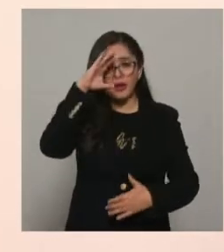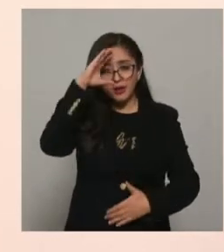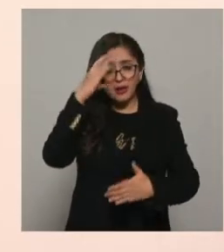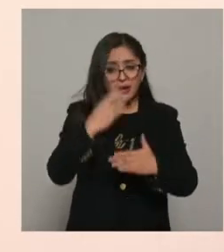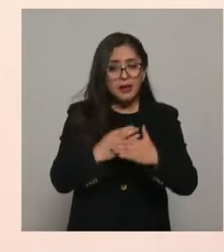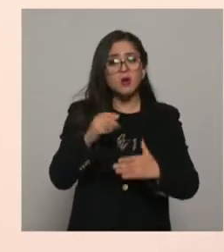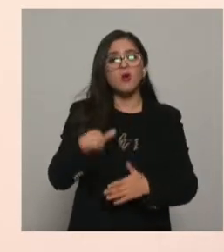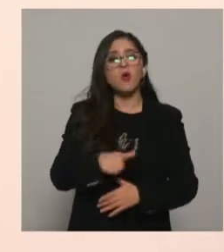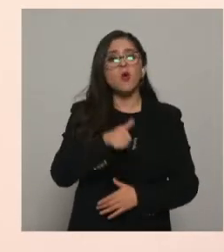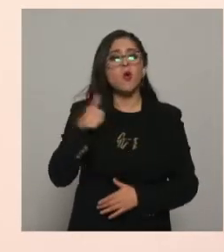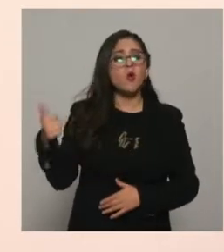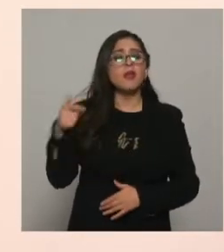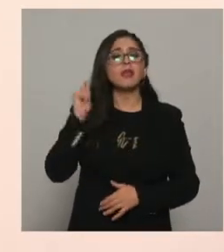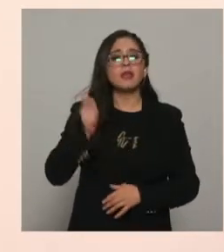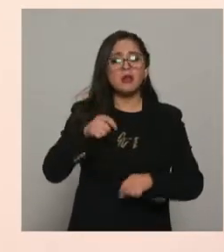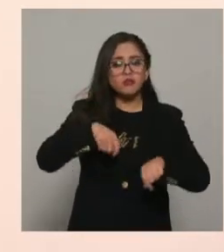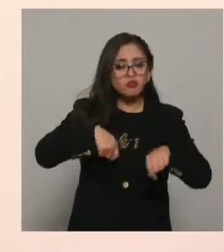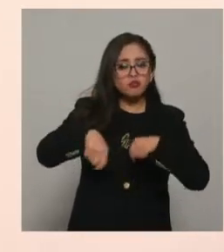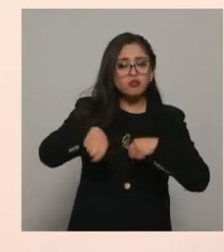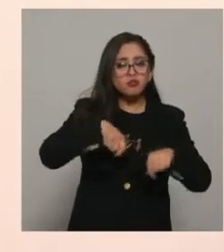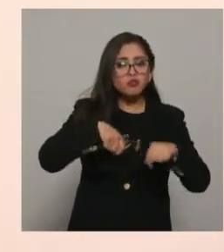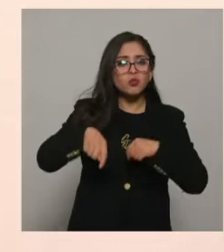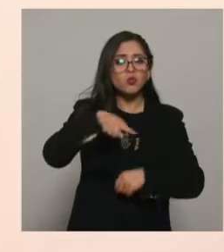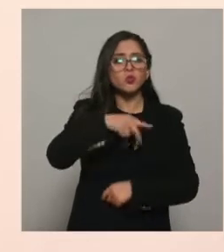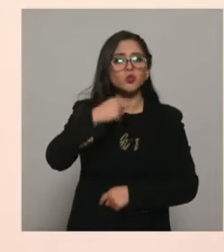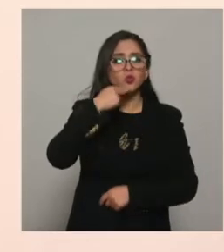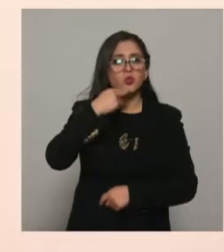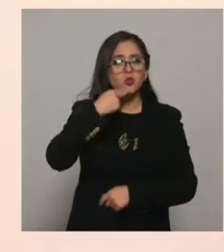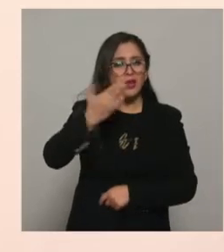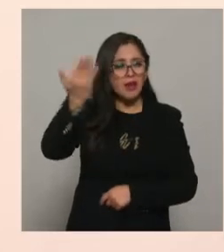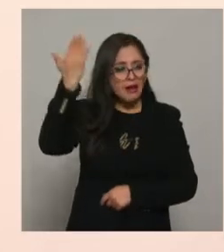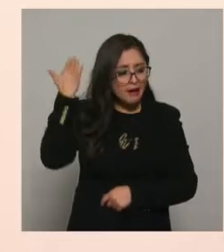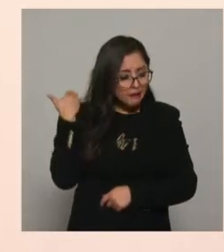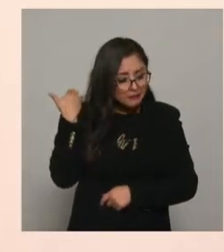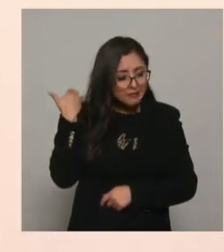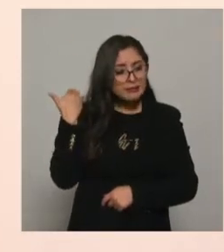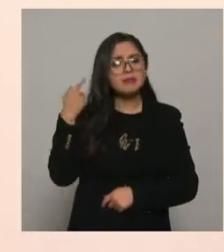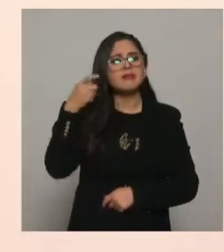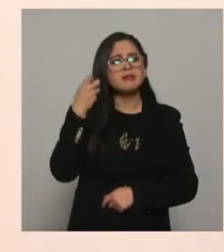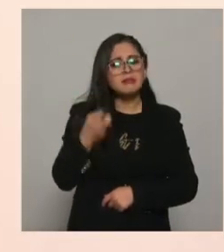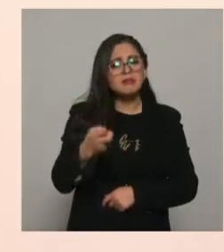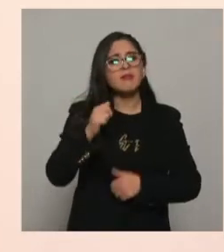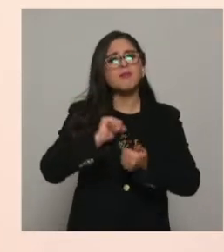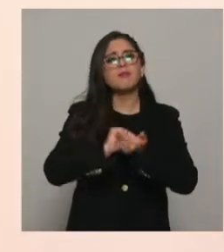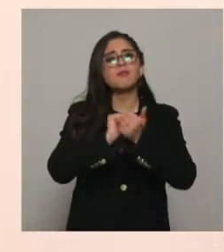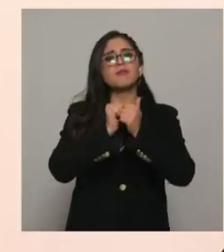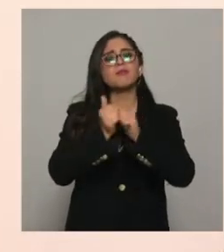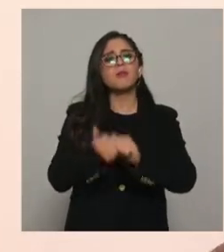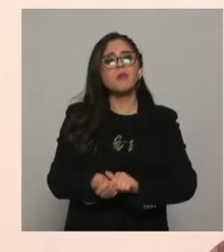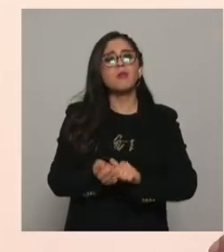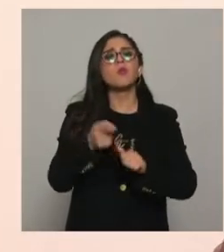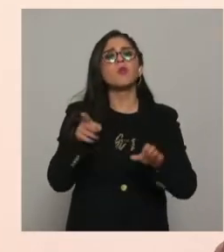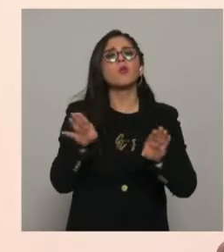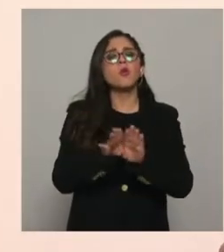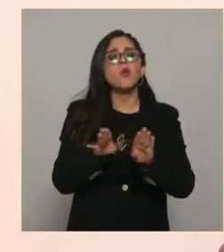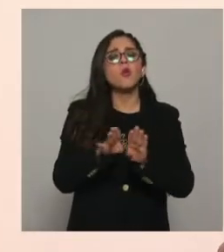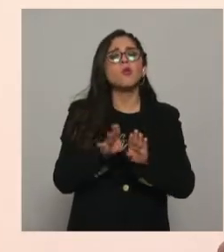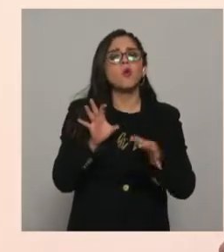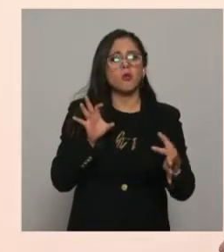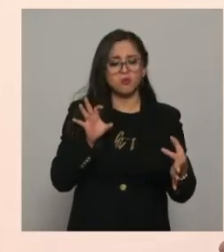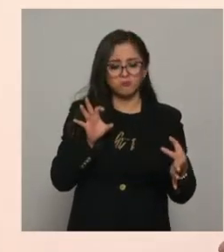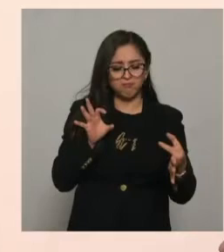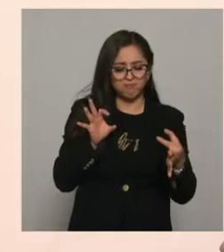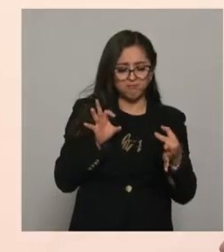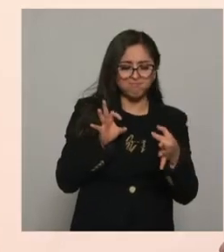ya se usaban en ese tiempo. Y de esta manera empieza a surgir ese sincretismo